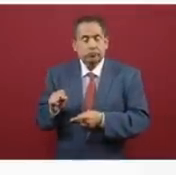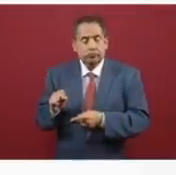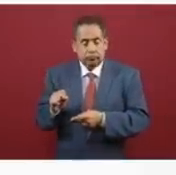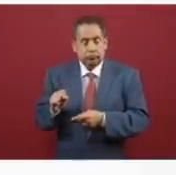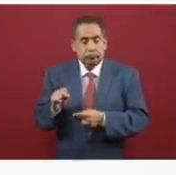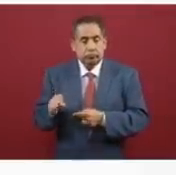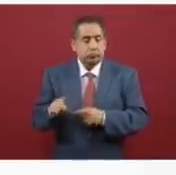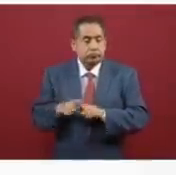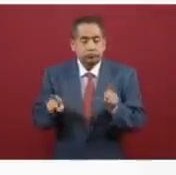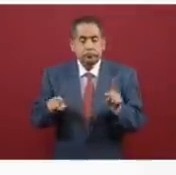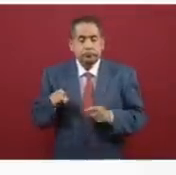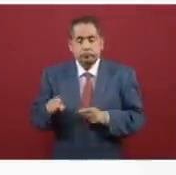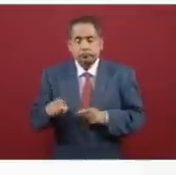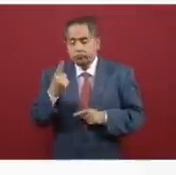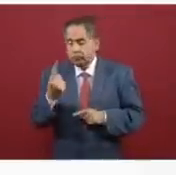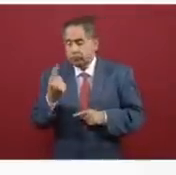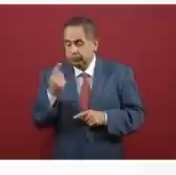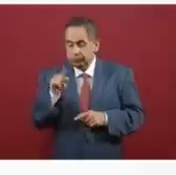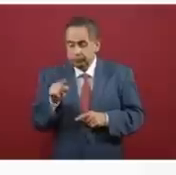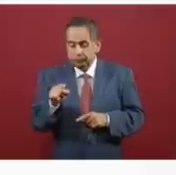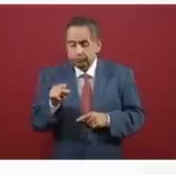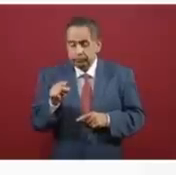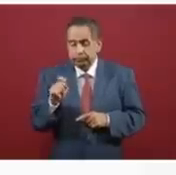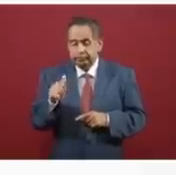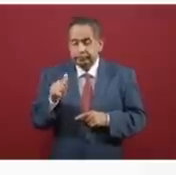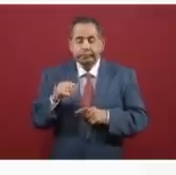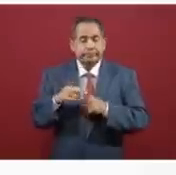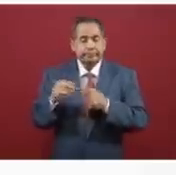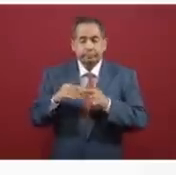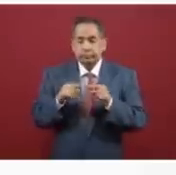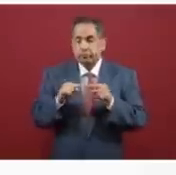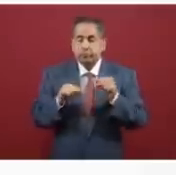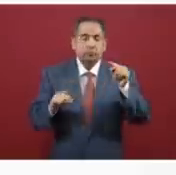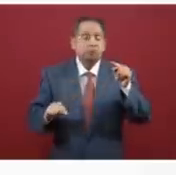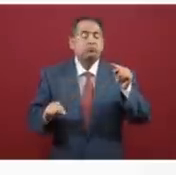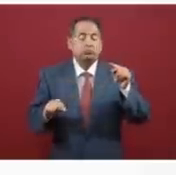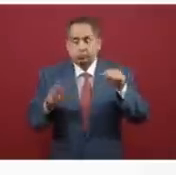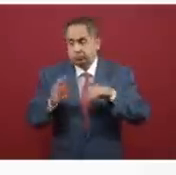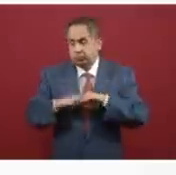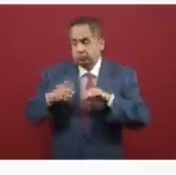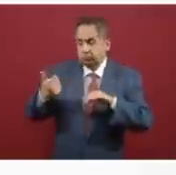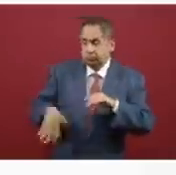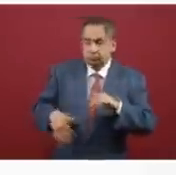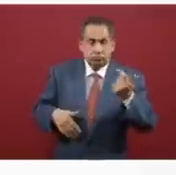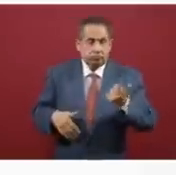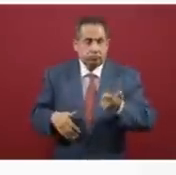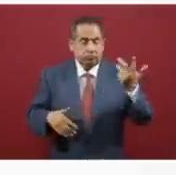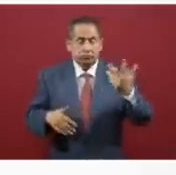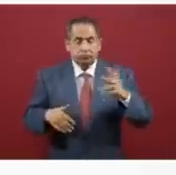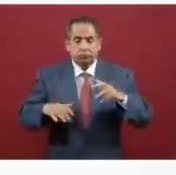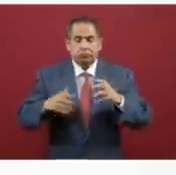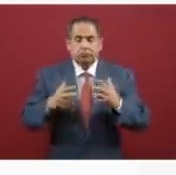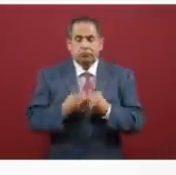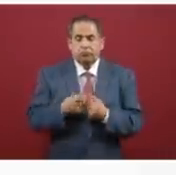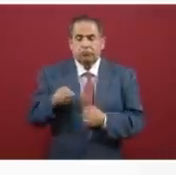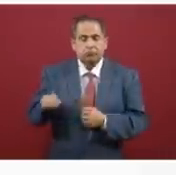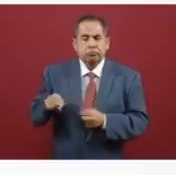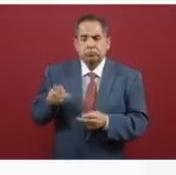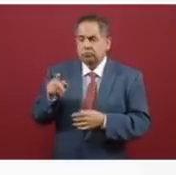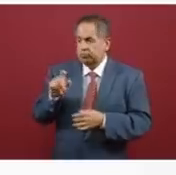tiene un diferencial de un peso 26 centavos aquí hay una variación con las otras 20 95